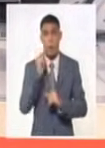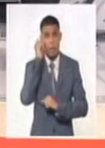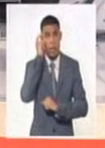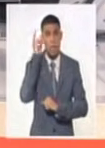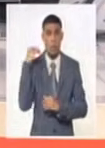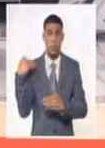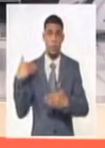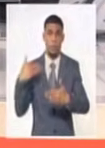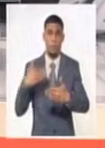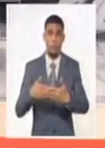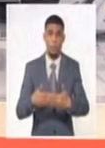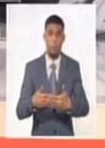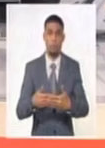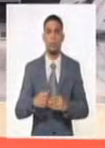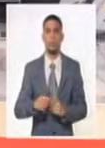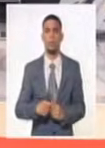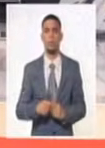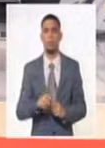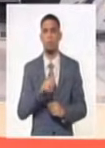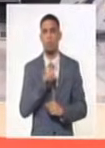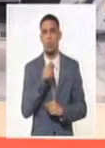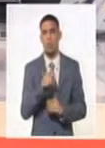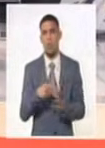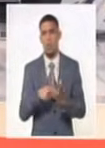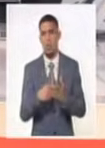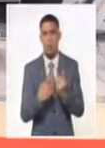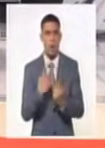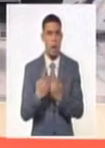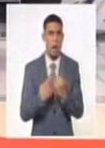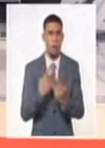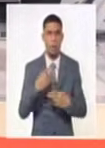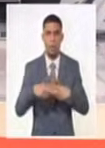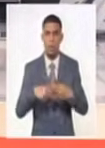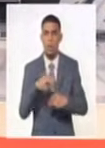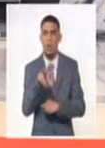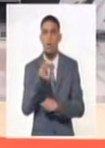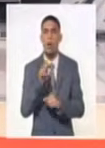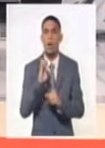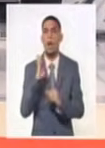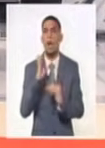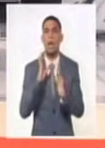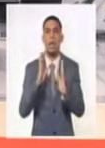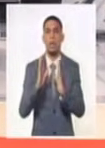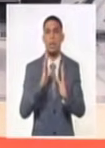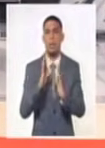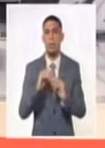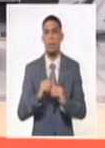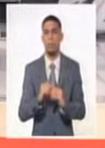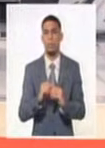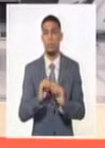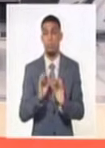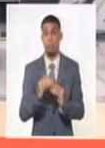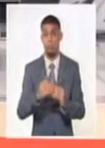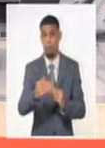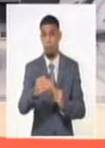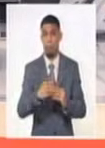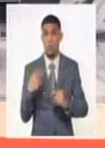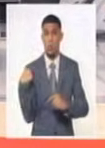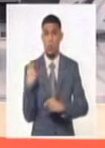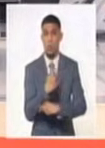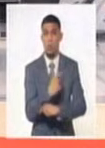adquiriendo, ¿qué ha recomendado entonces hacer para la nueva etapa? ¿Qué va a pasar en lo que queda de curso escolar en